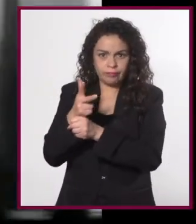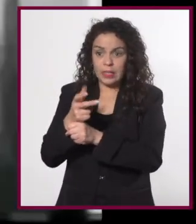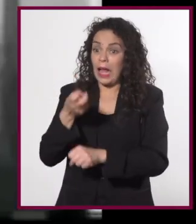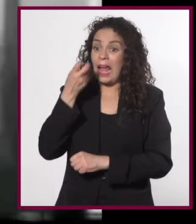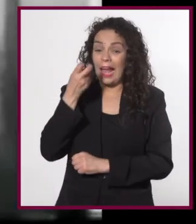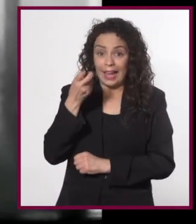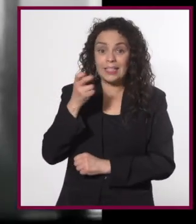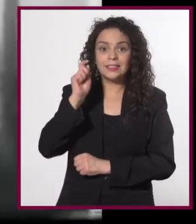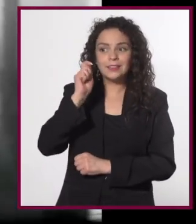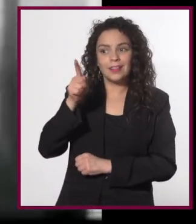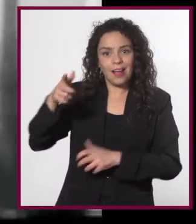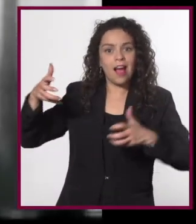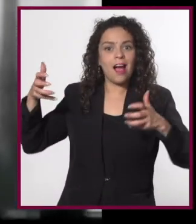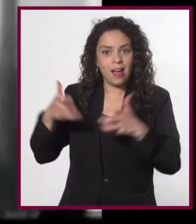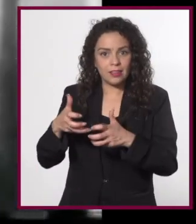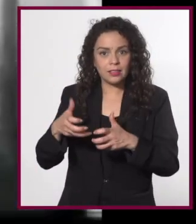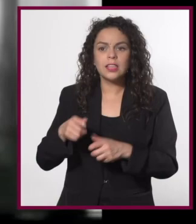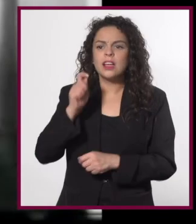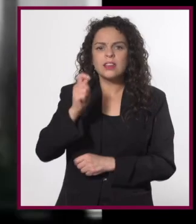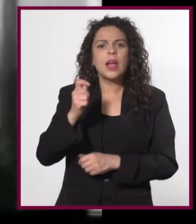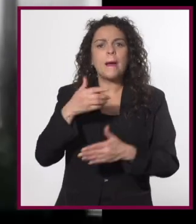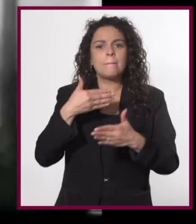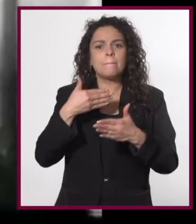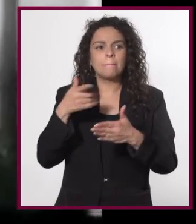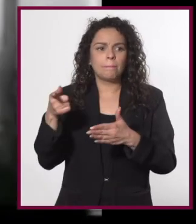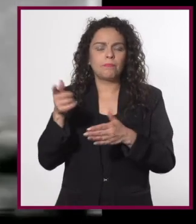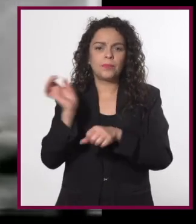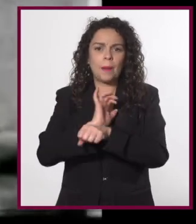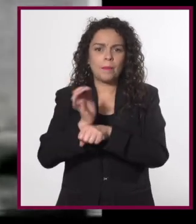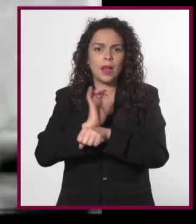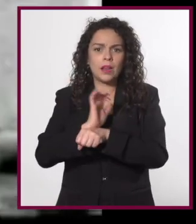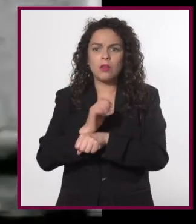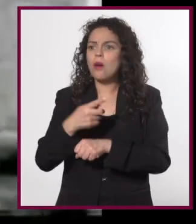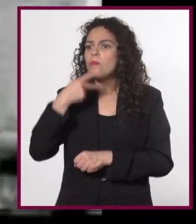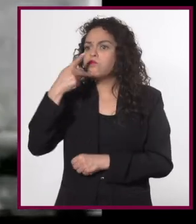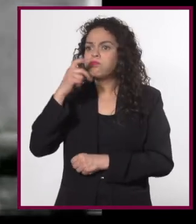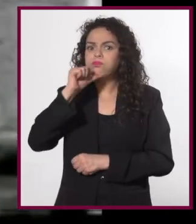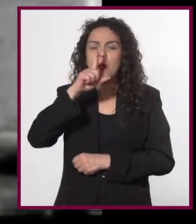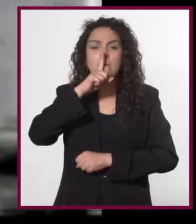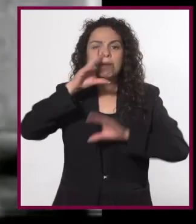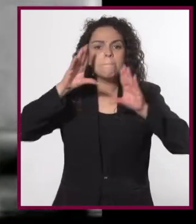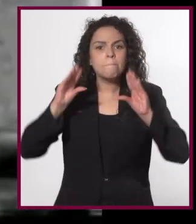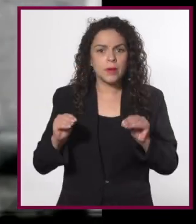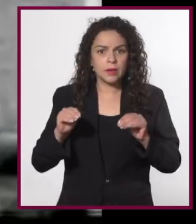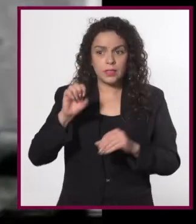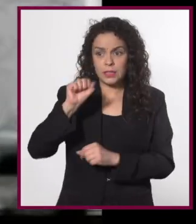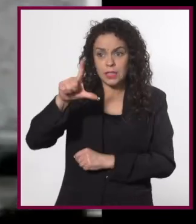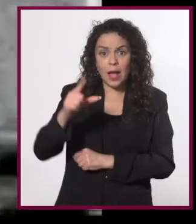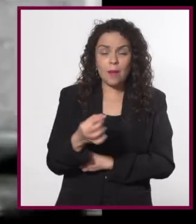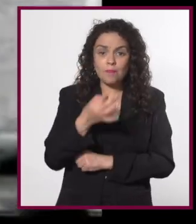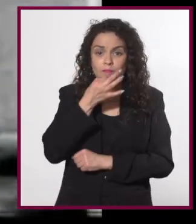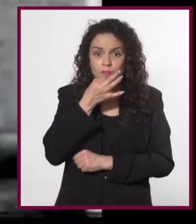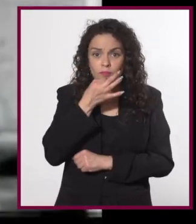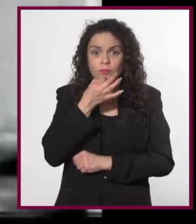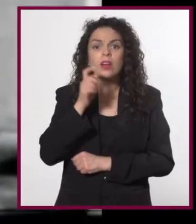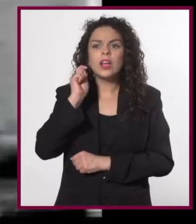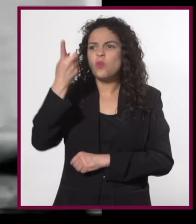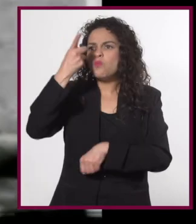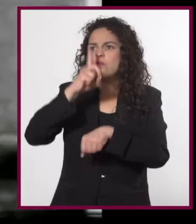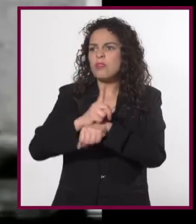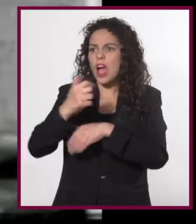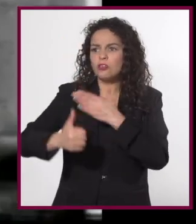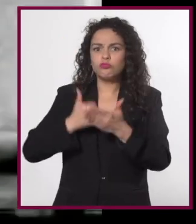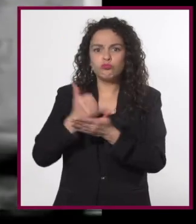obras modelos y se trata de una película muda de 67 minutos que describe el transcurso de un día en una ciudad